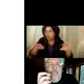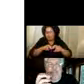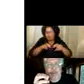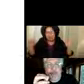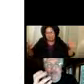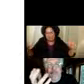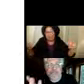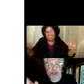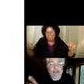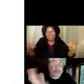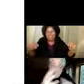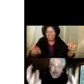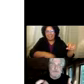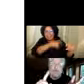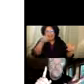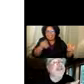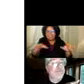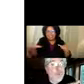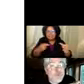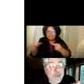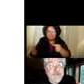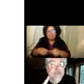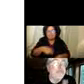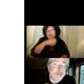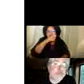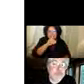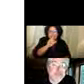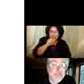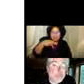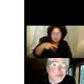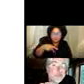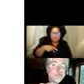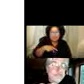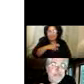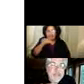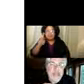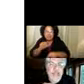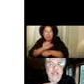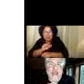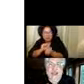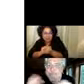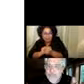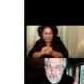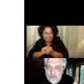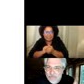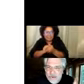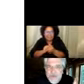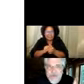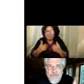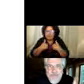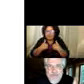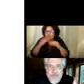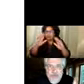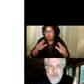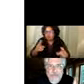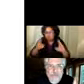Tenemos un panel excelentísimo y se ve compuesta de profesionales de apoyo